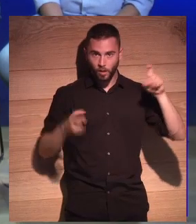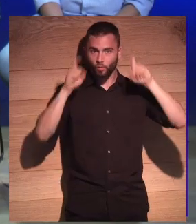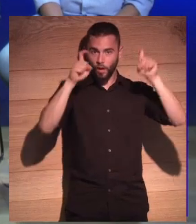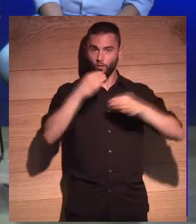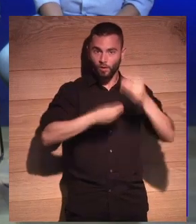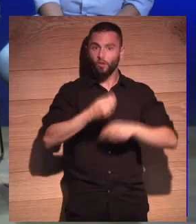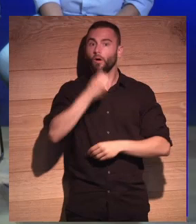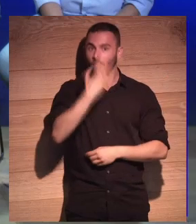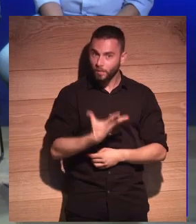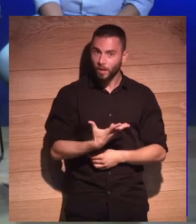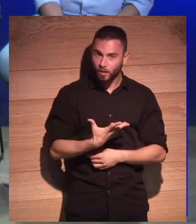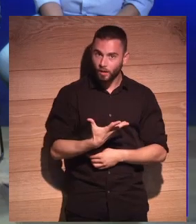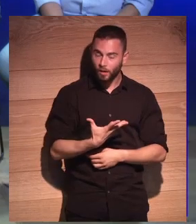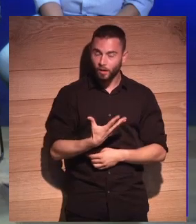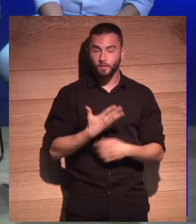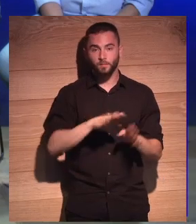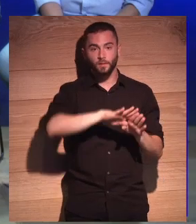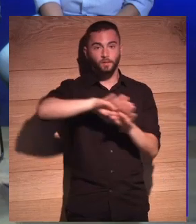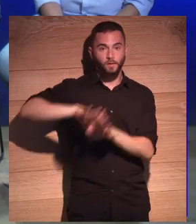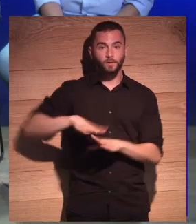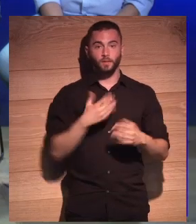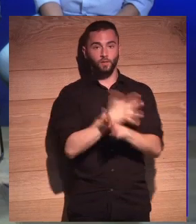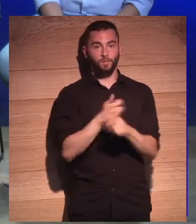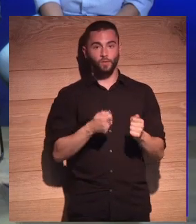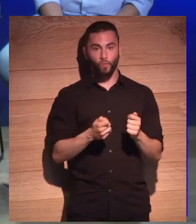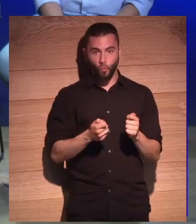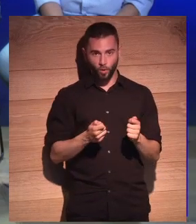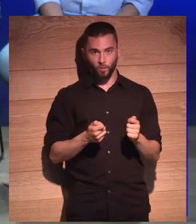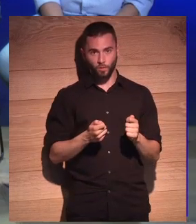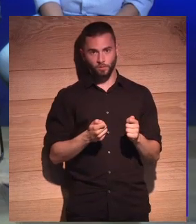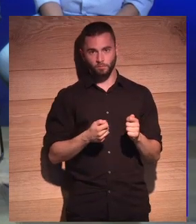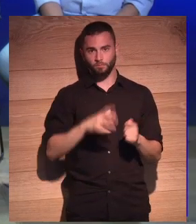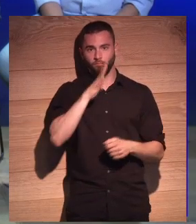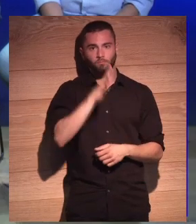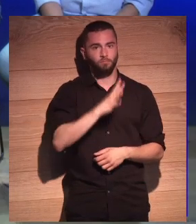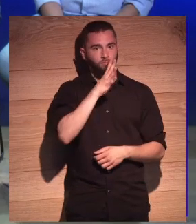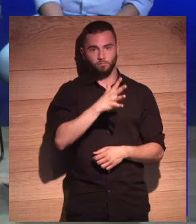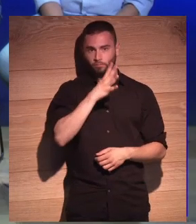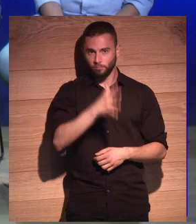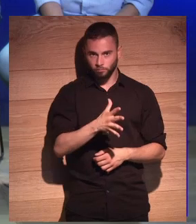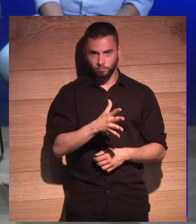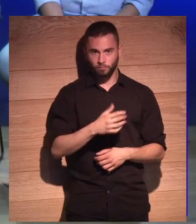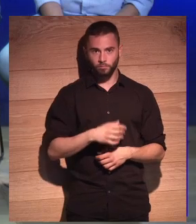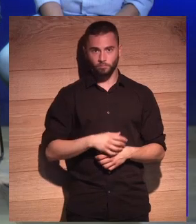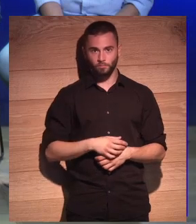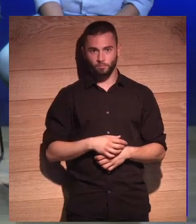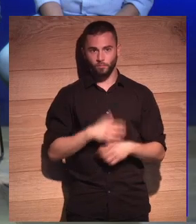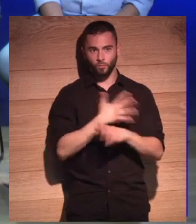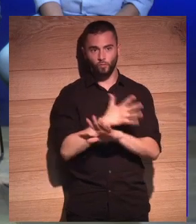educación! Por otra parte, los videojuegos es otra cosa alucinante. Si vamos a juegos